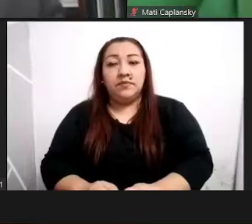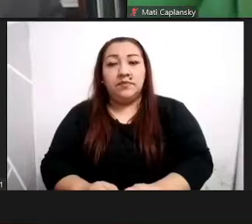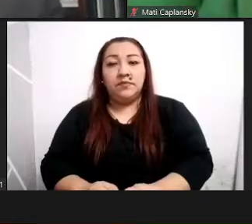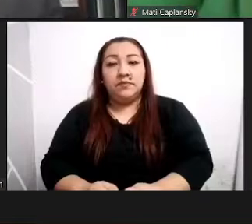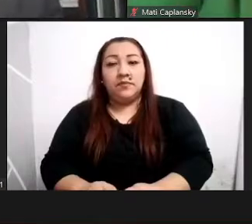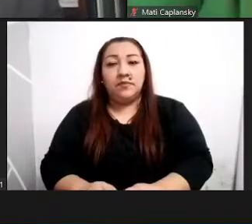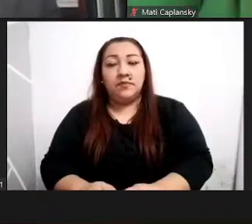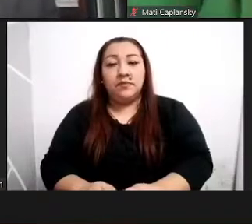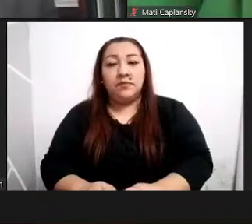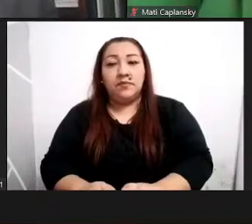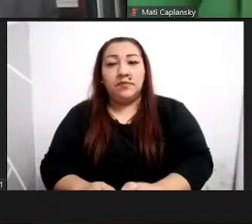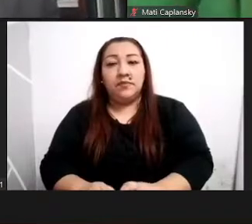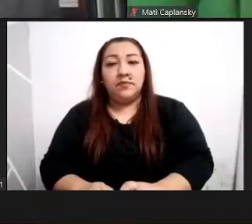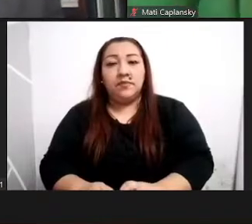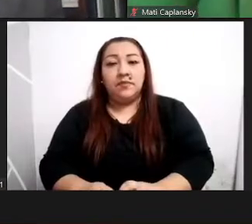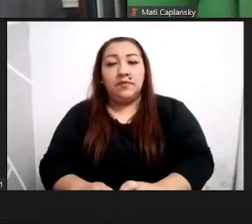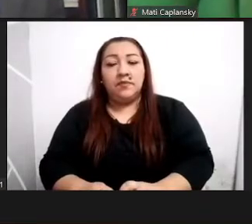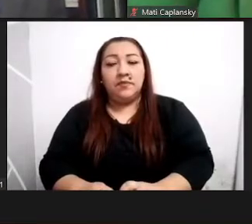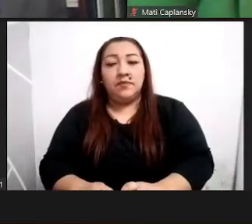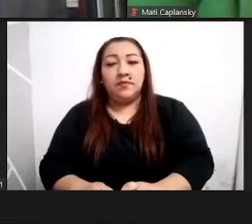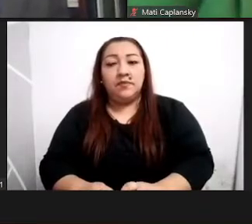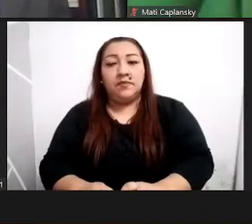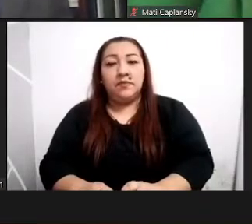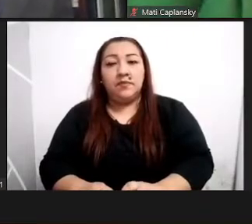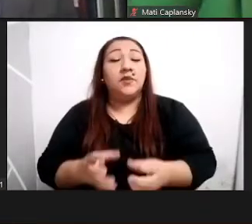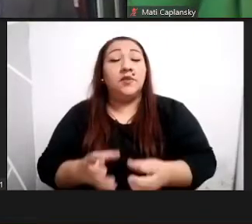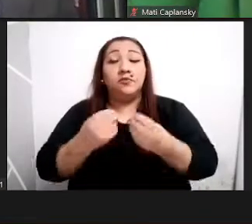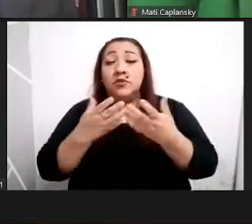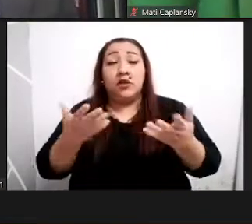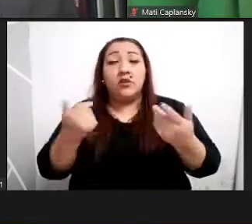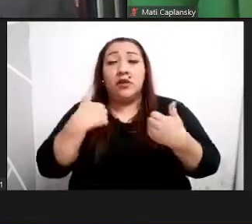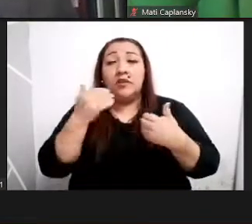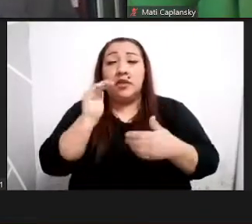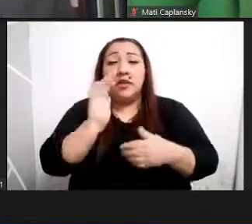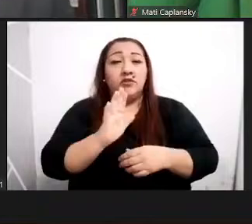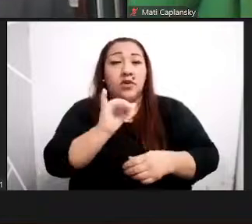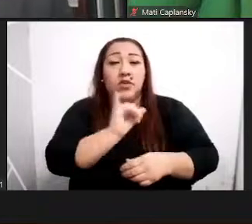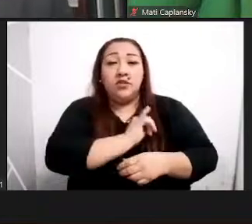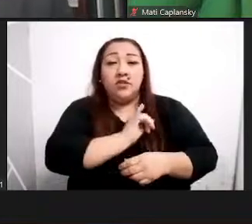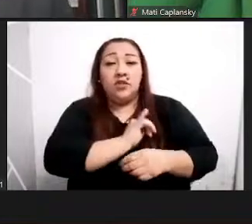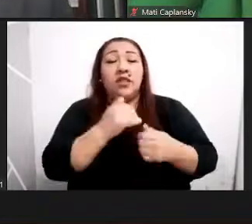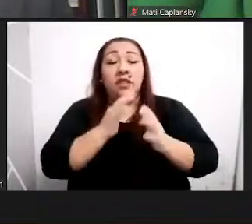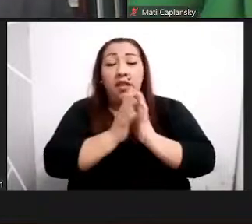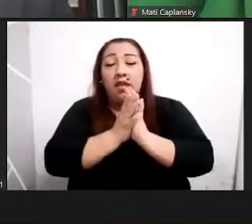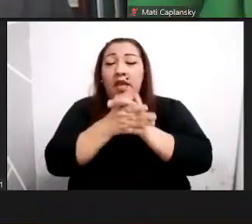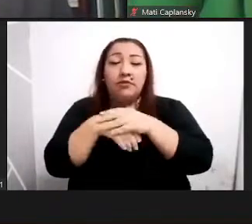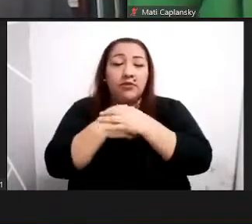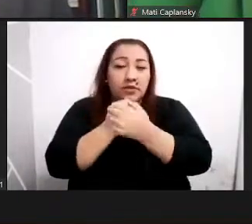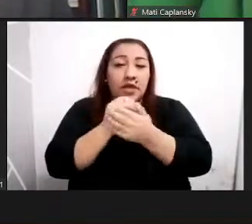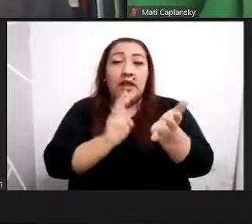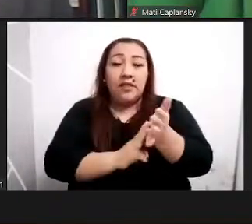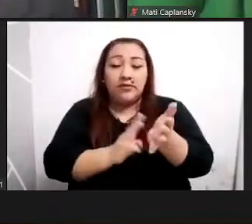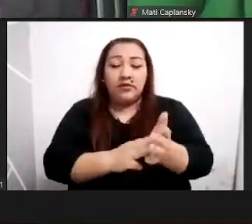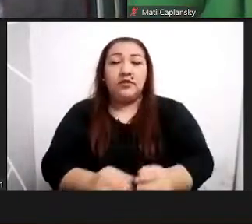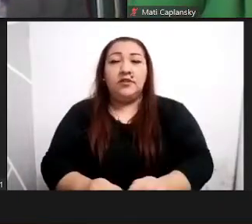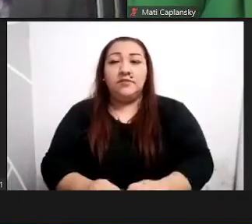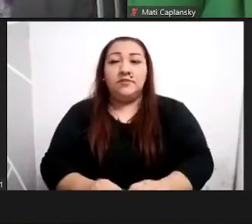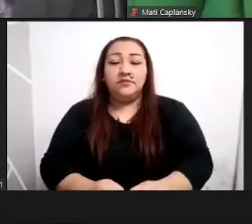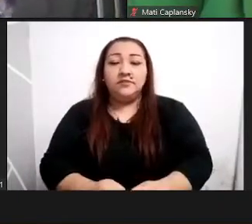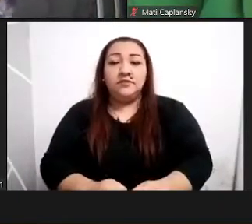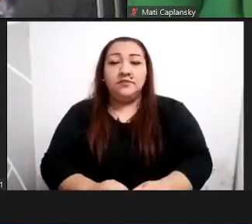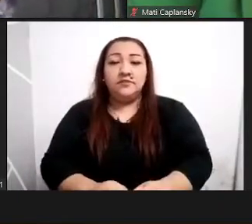a las ventajas, ¿no?, que tiene la institución y que debe aprovechar, ¿no?, si